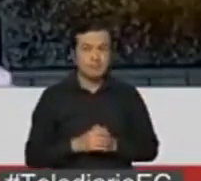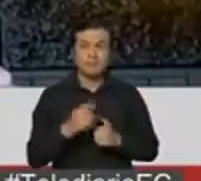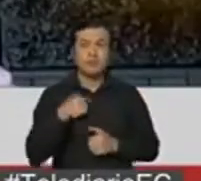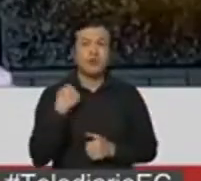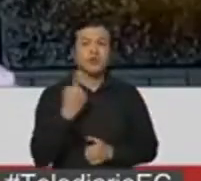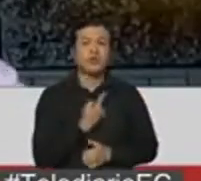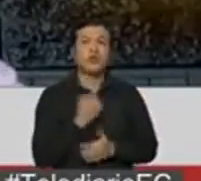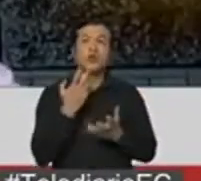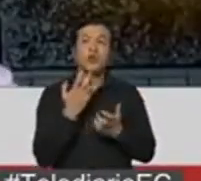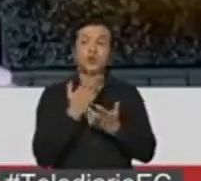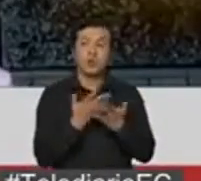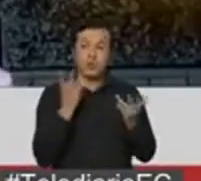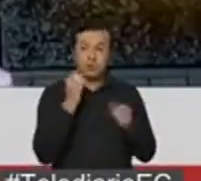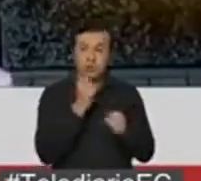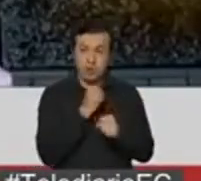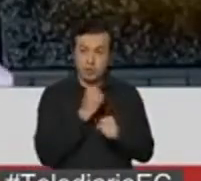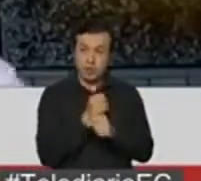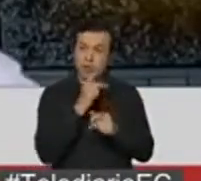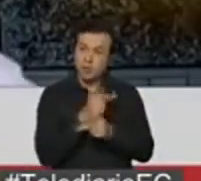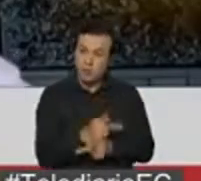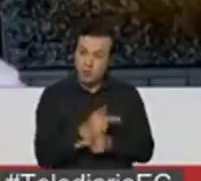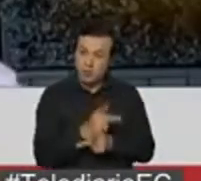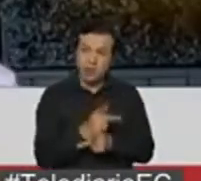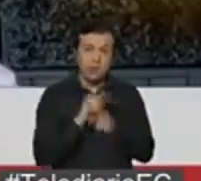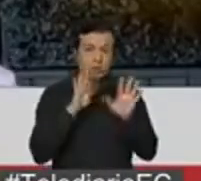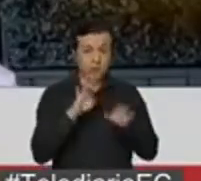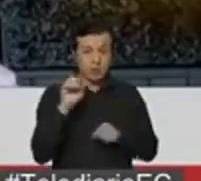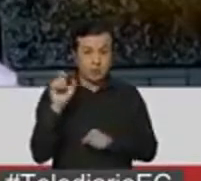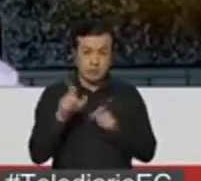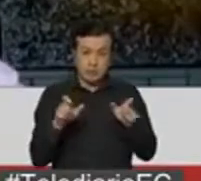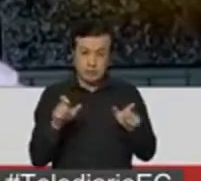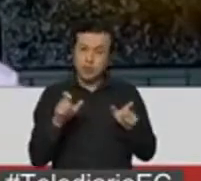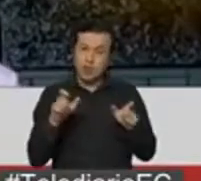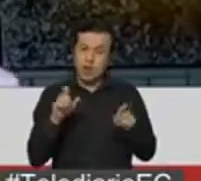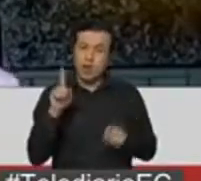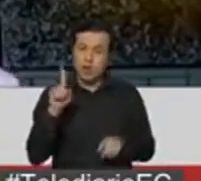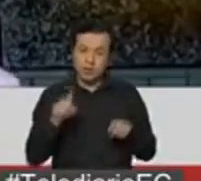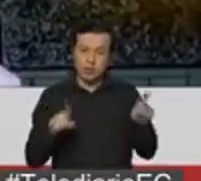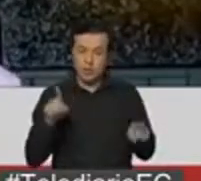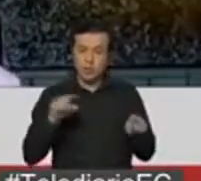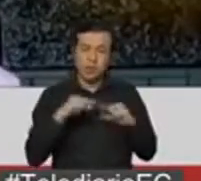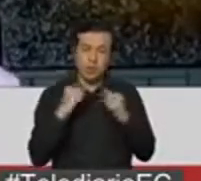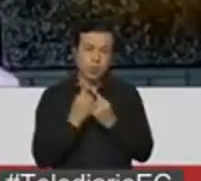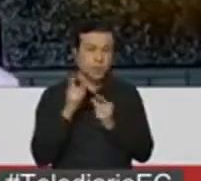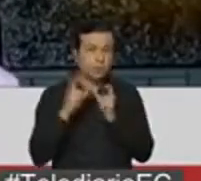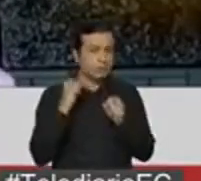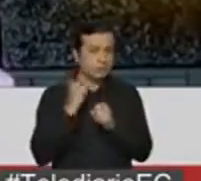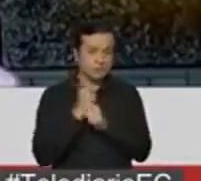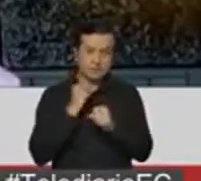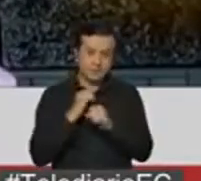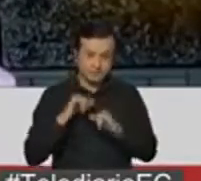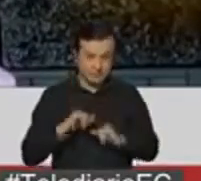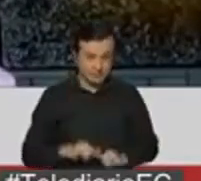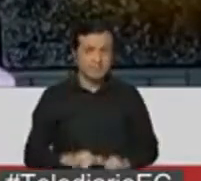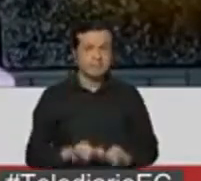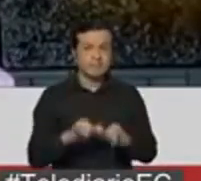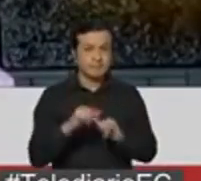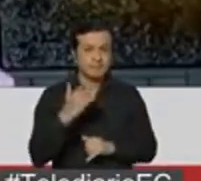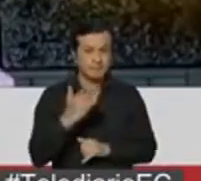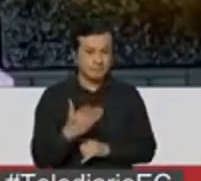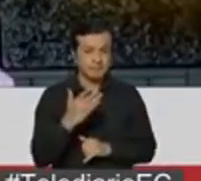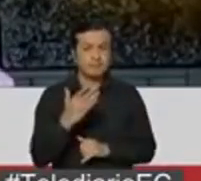queremos ahora es preservar los puestos de trabajo, no de las 900 personas, pero al menos sí de un grupo bastante importante de los trabajadores de